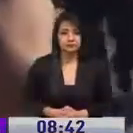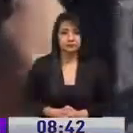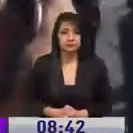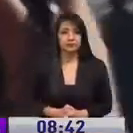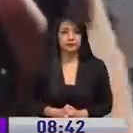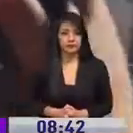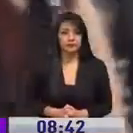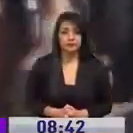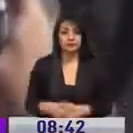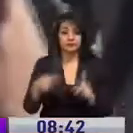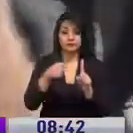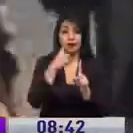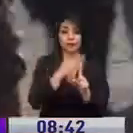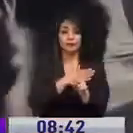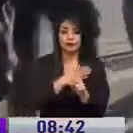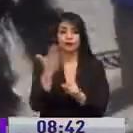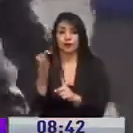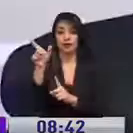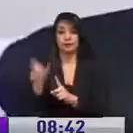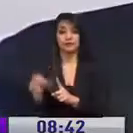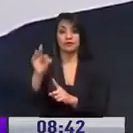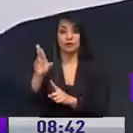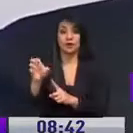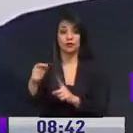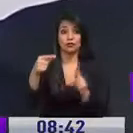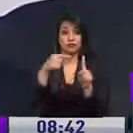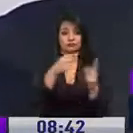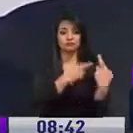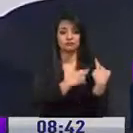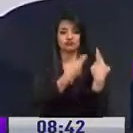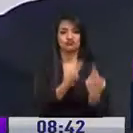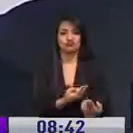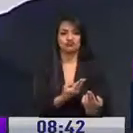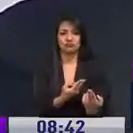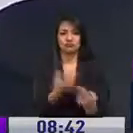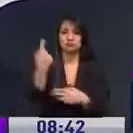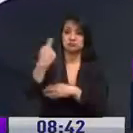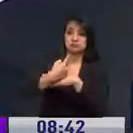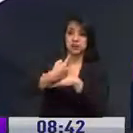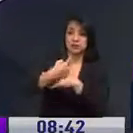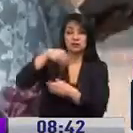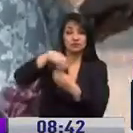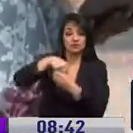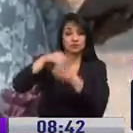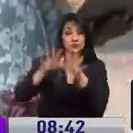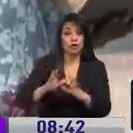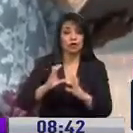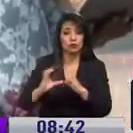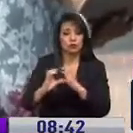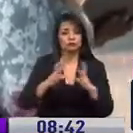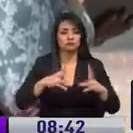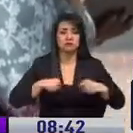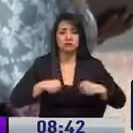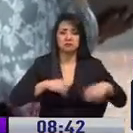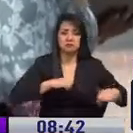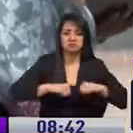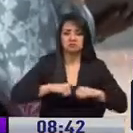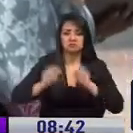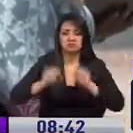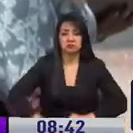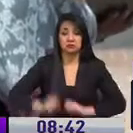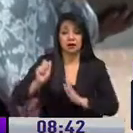Al ser hombre de confianza de Fernando Alvarado, Pablo Yanes era el encargado de ejecutar toda disposición interna en la SECOM. Según refirió la defensa de